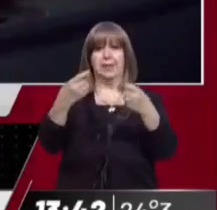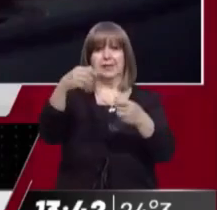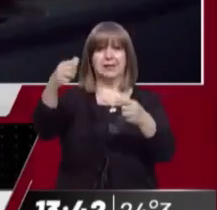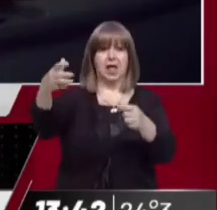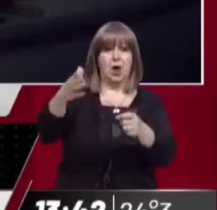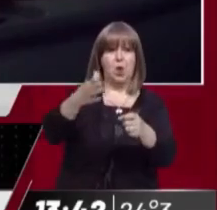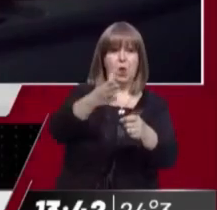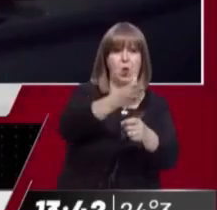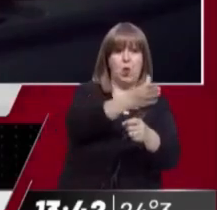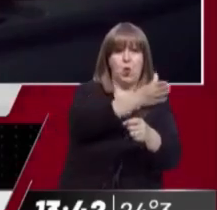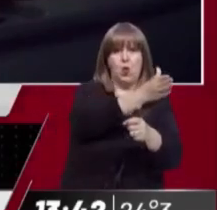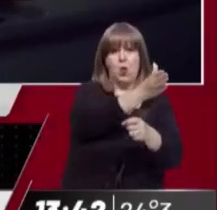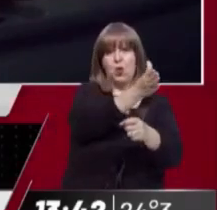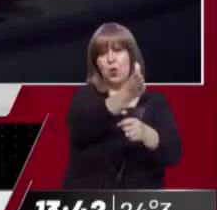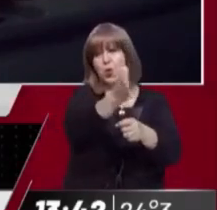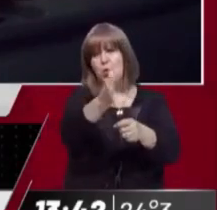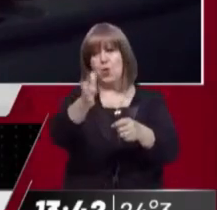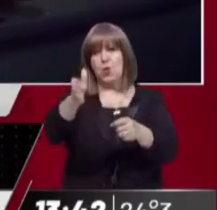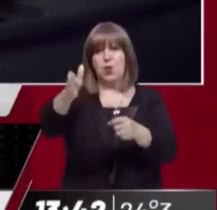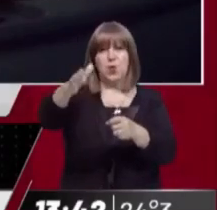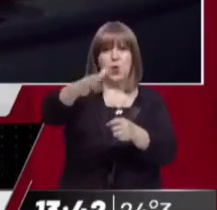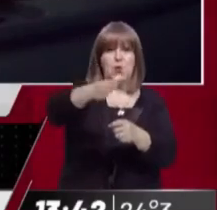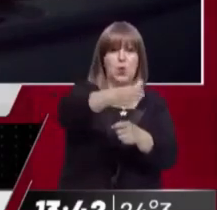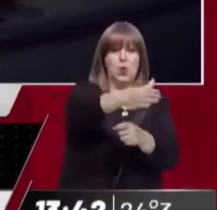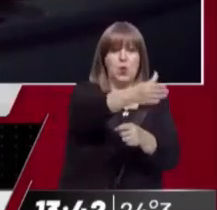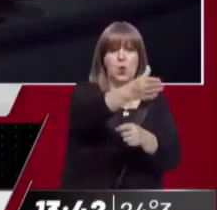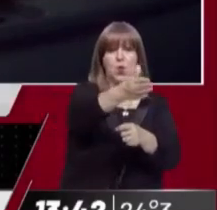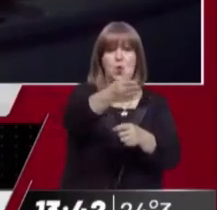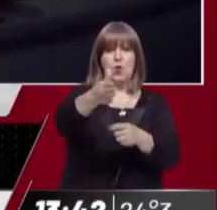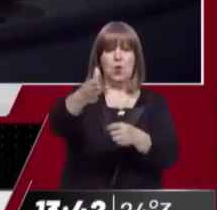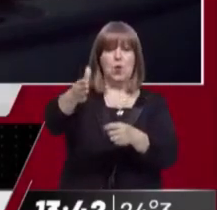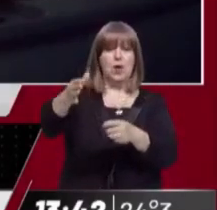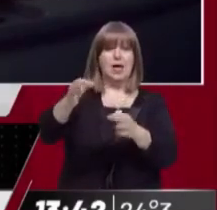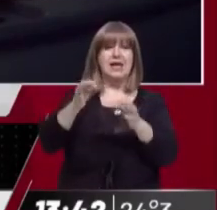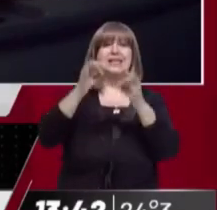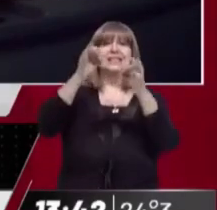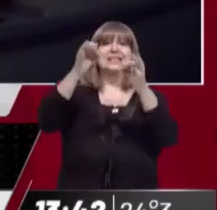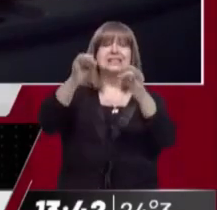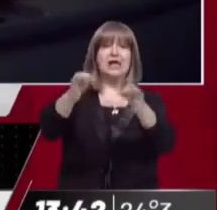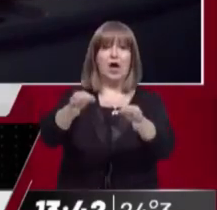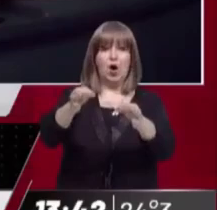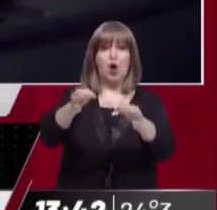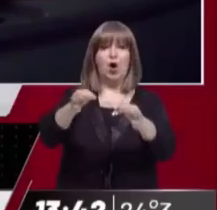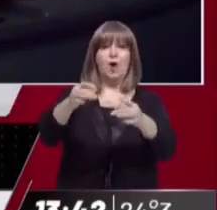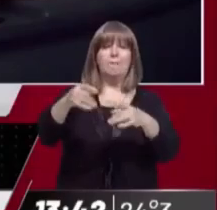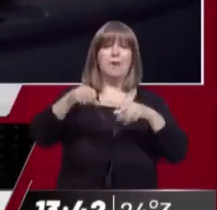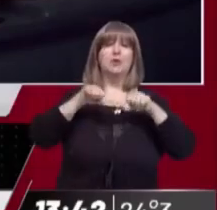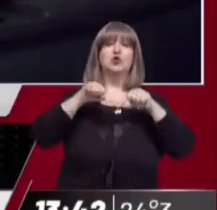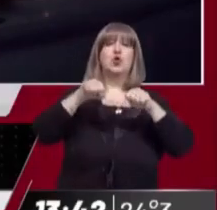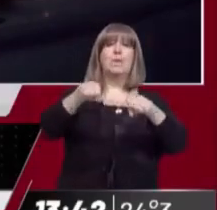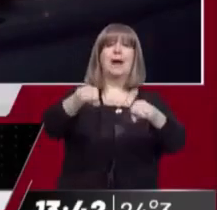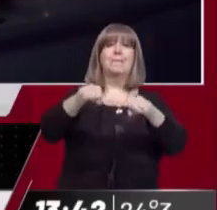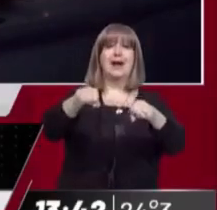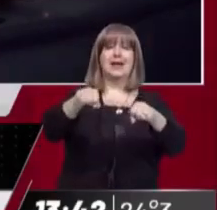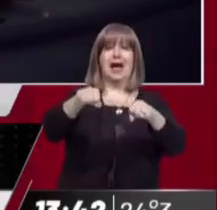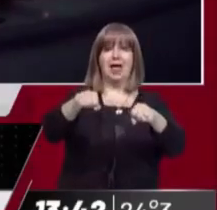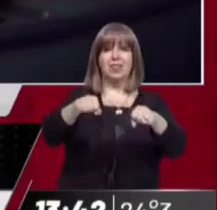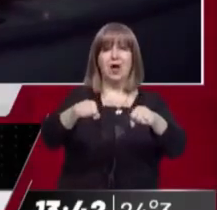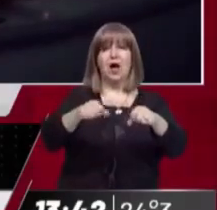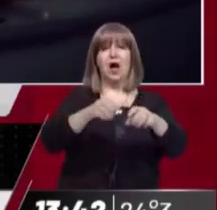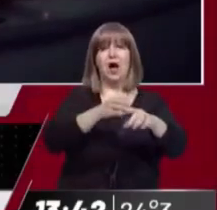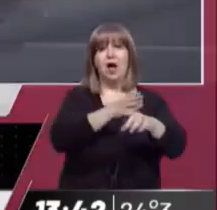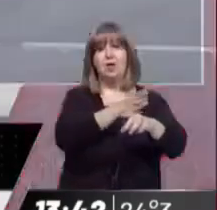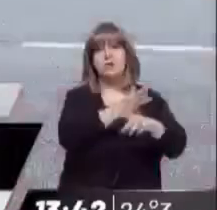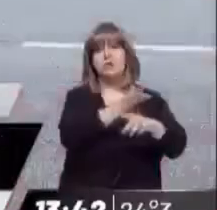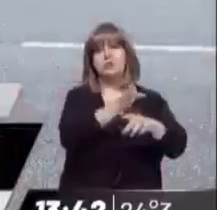lo llevó por delante sin mayores consecuencias y haciendo zigzag llegó hasta este lugar que tienen amplias playas de